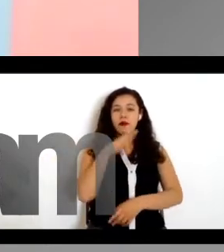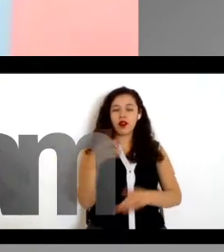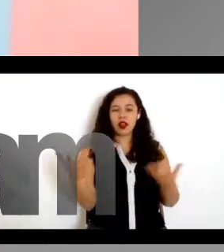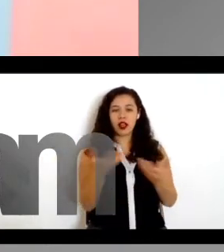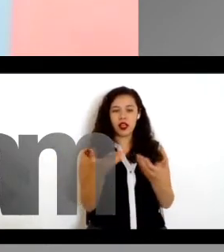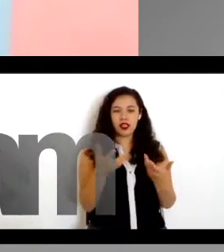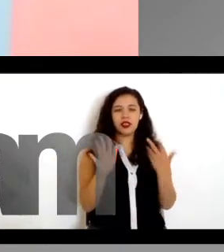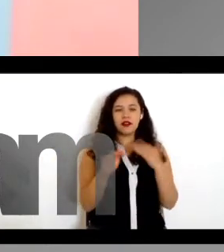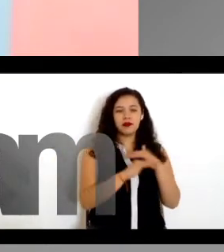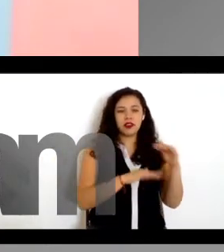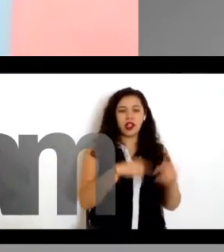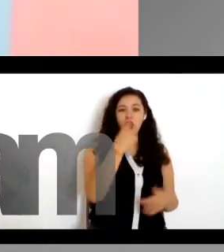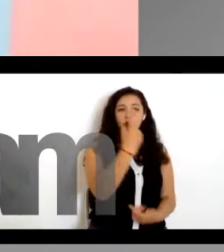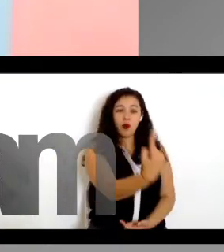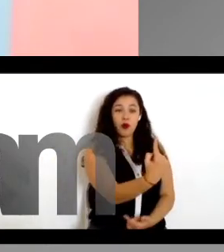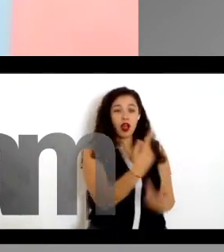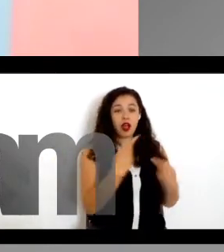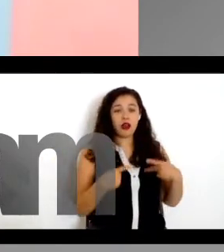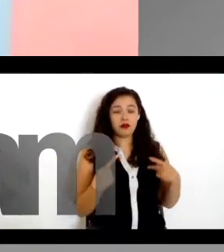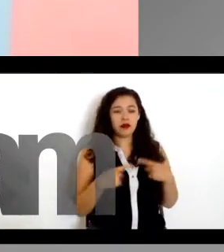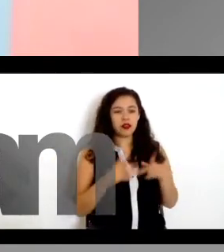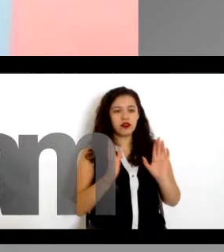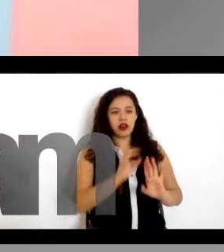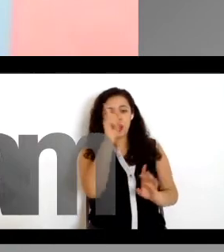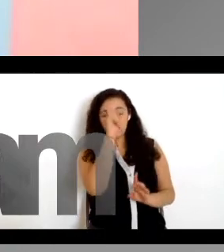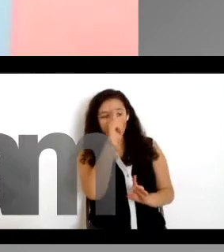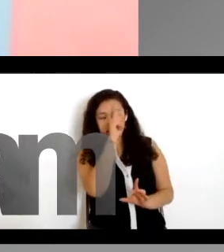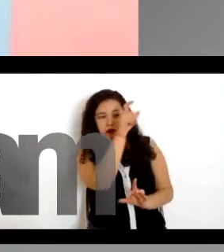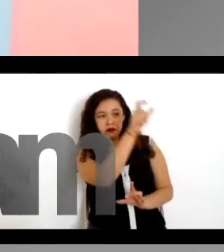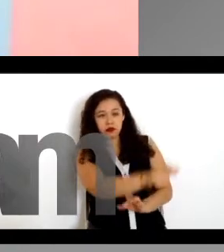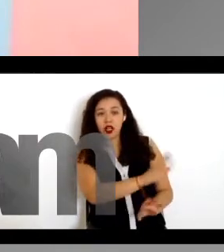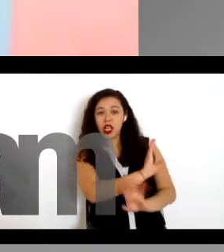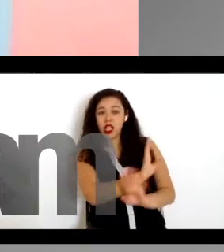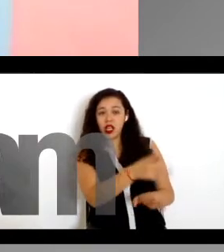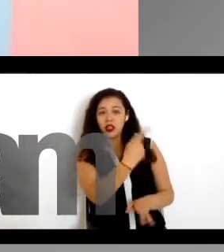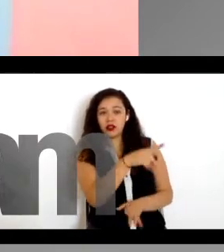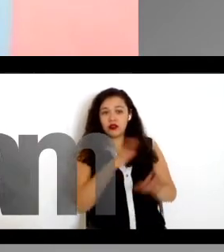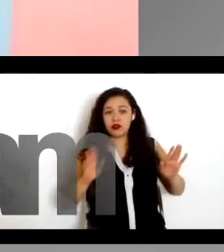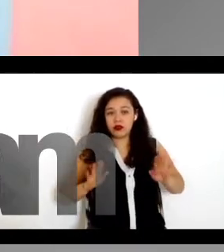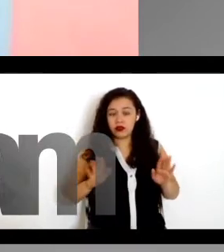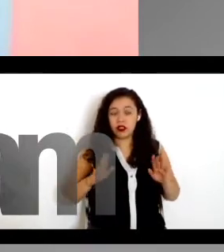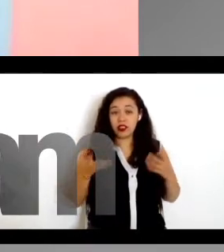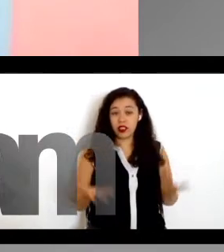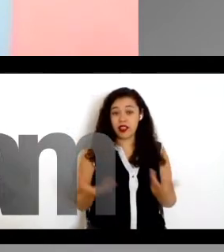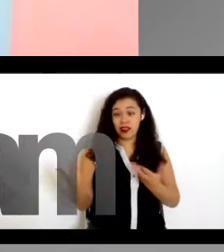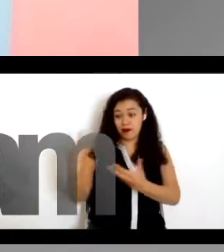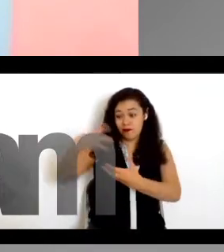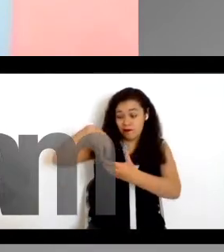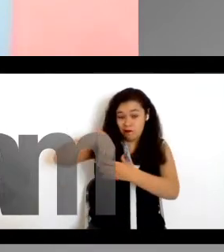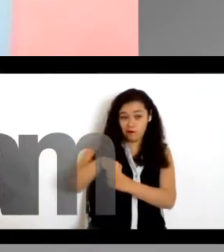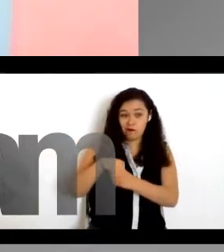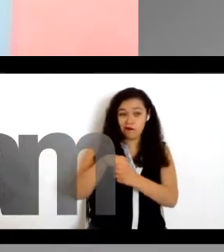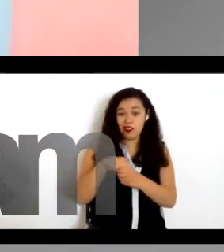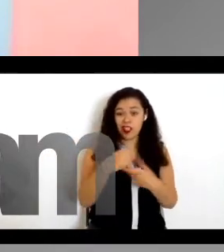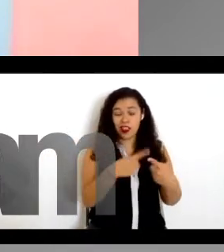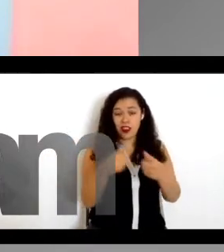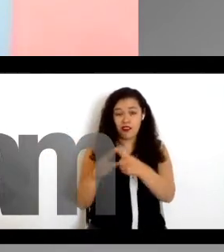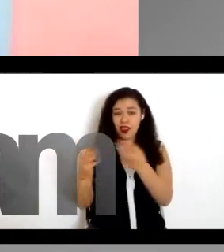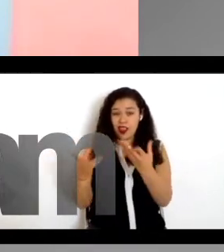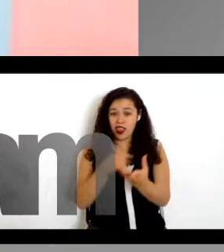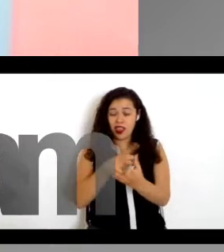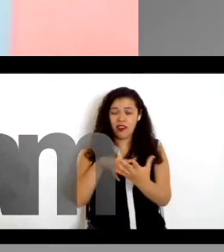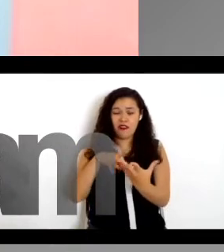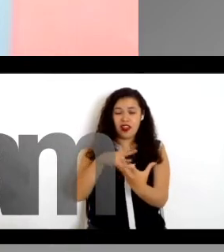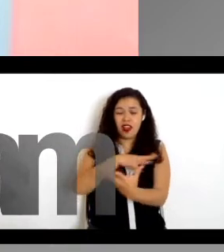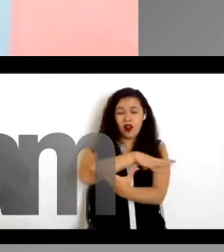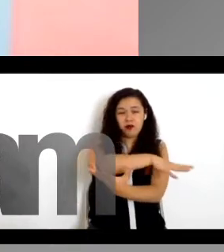base una persona que generó alguna recomendación. Y hablar de diversidad e inclusión nos debe hablar de un todo, desde esta